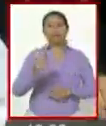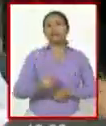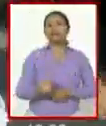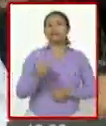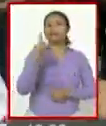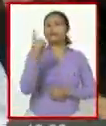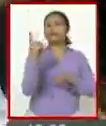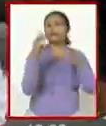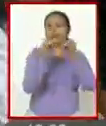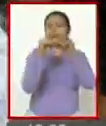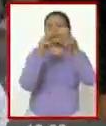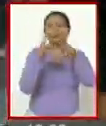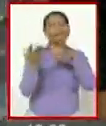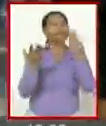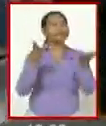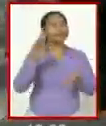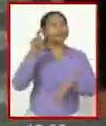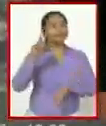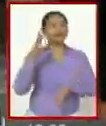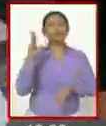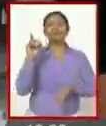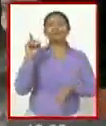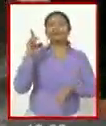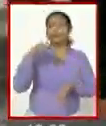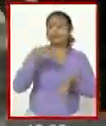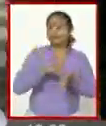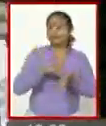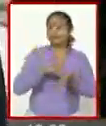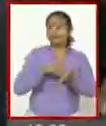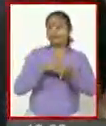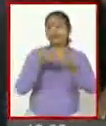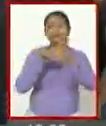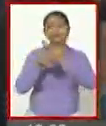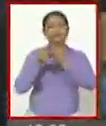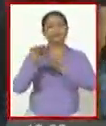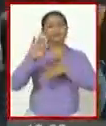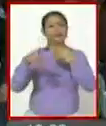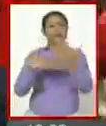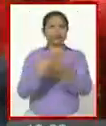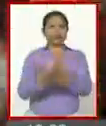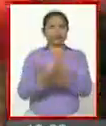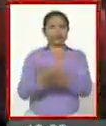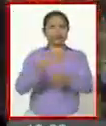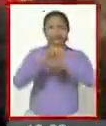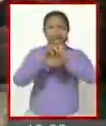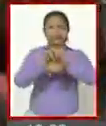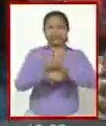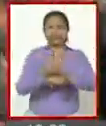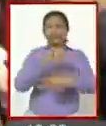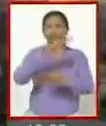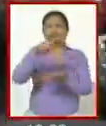un muerto más ya. Se necesita un millón de canicas para que nos maten a todos. Finalmente, la marcha